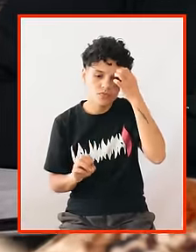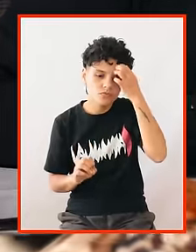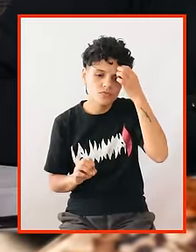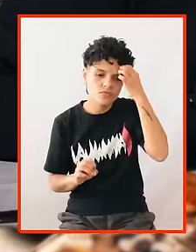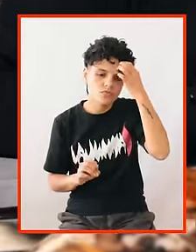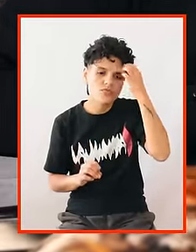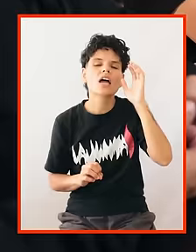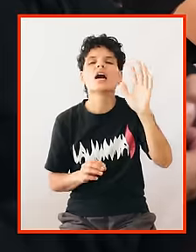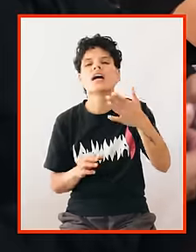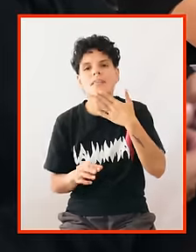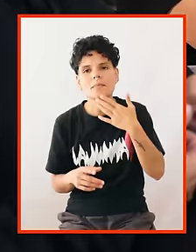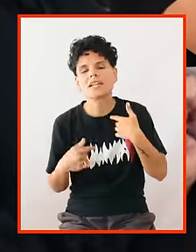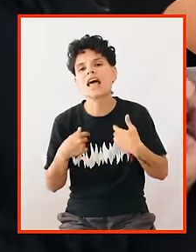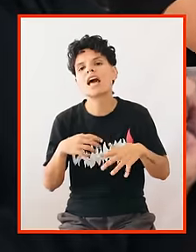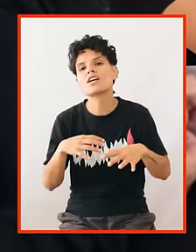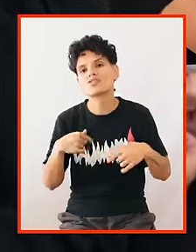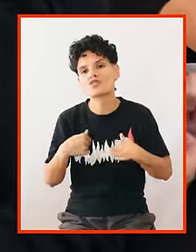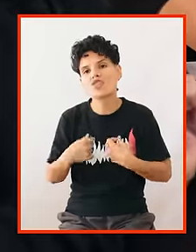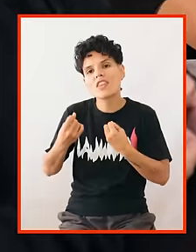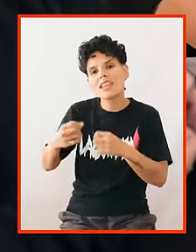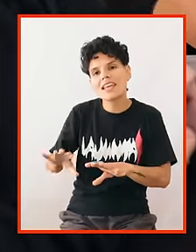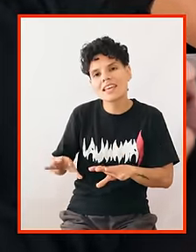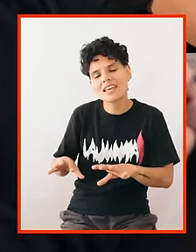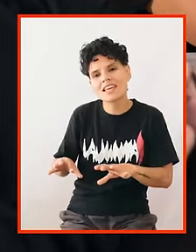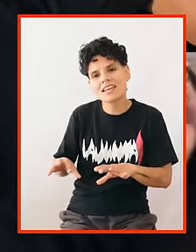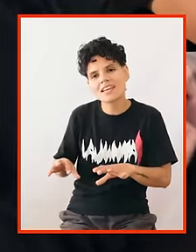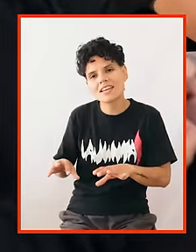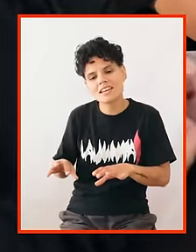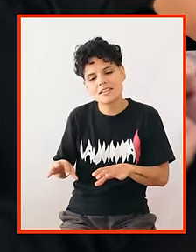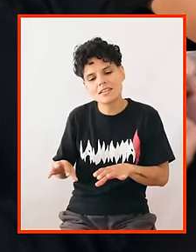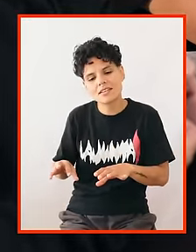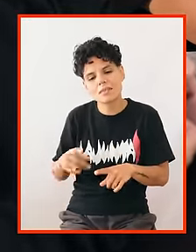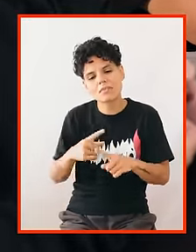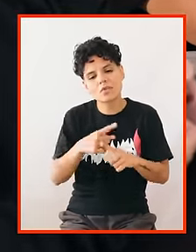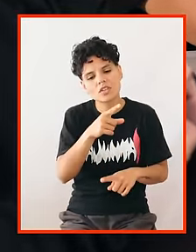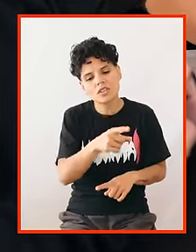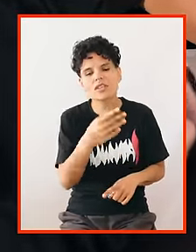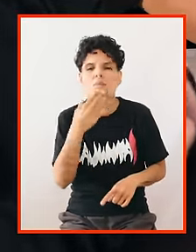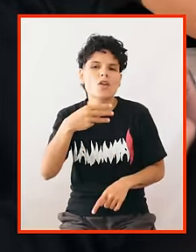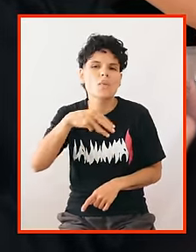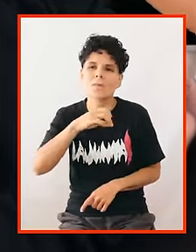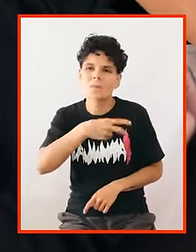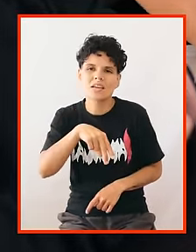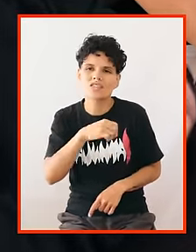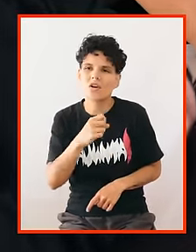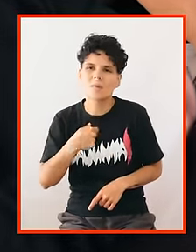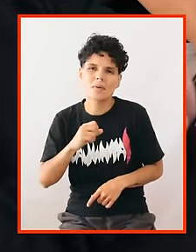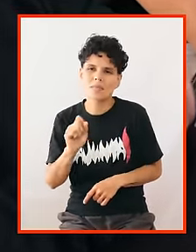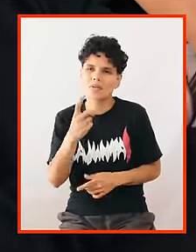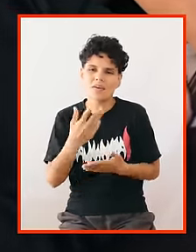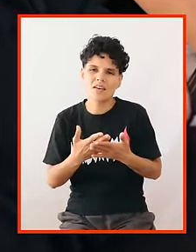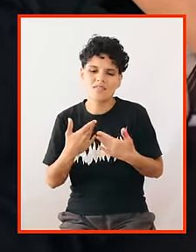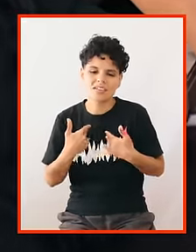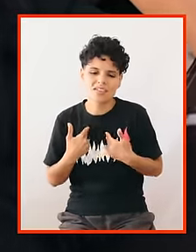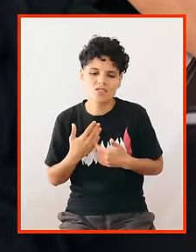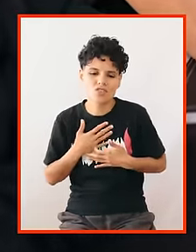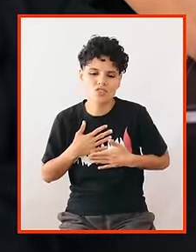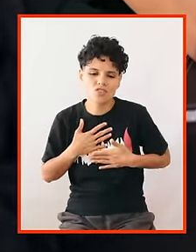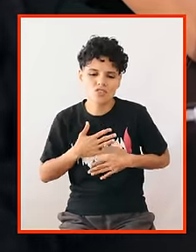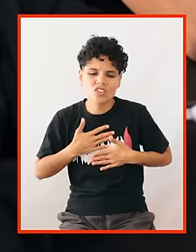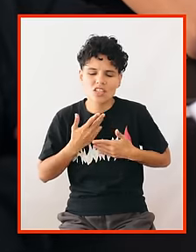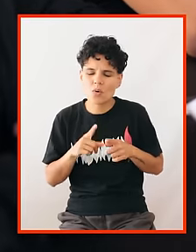que cambié, dije por ti. Niño marcó un cambio en mi percepción de cantante. Fue la primera vez que sentí una cuestión